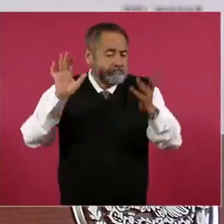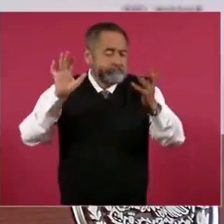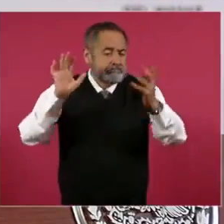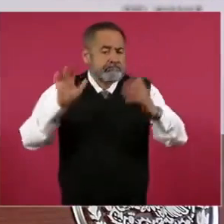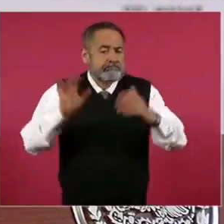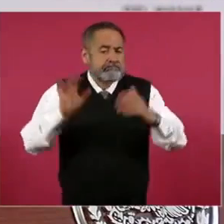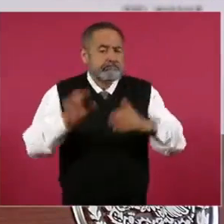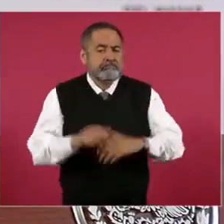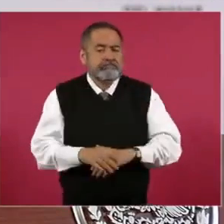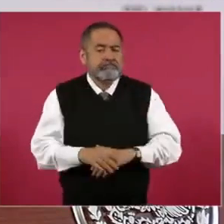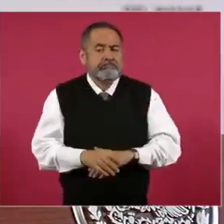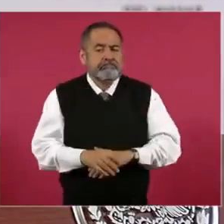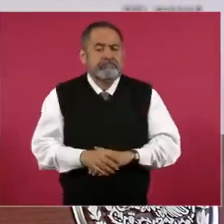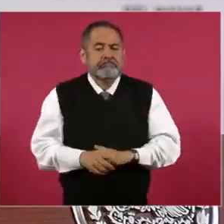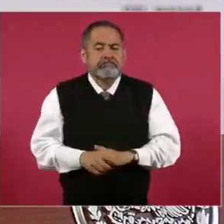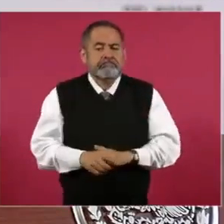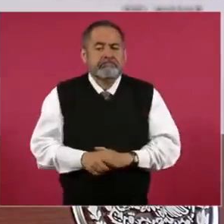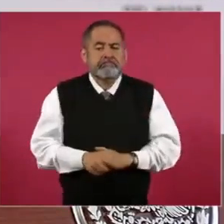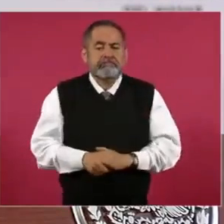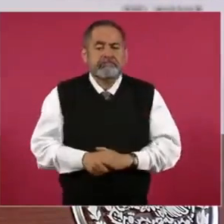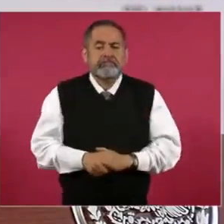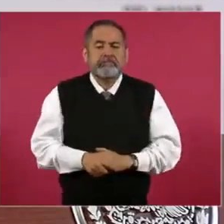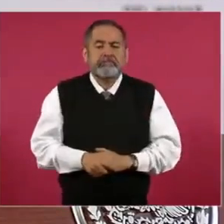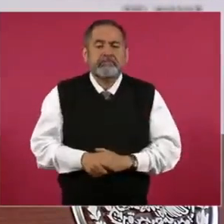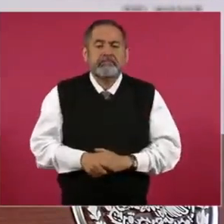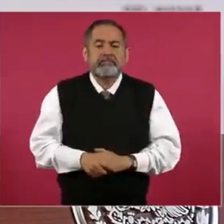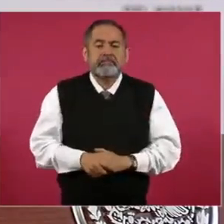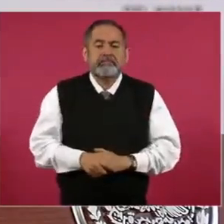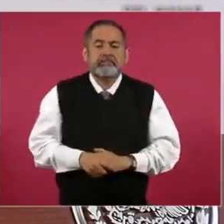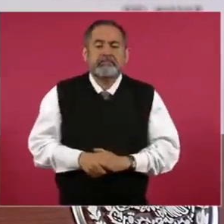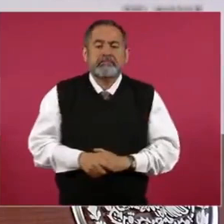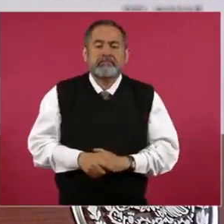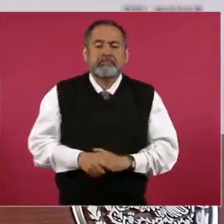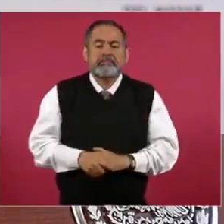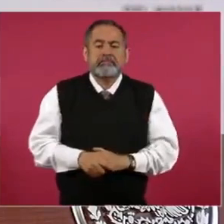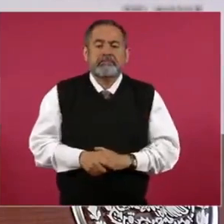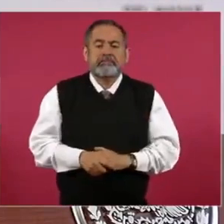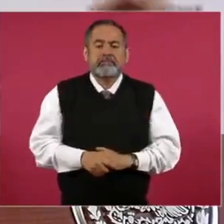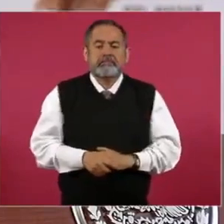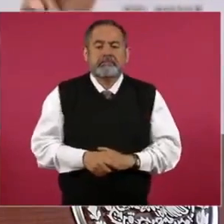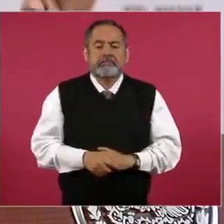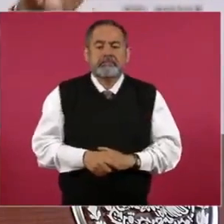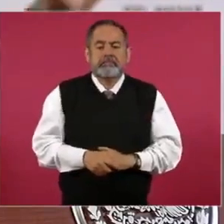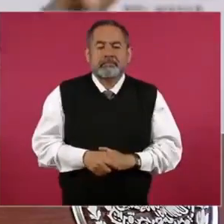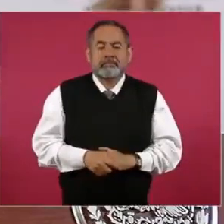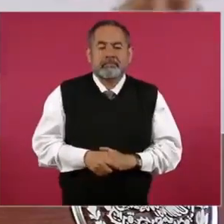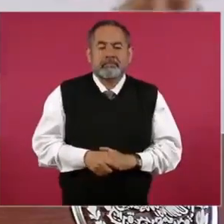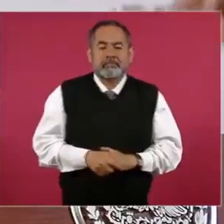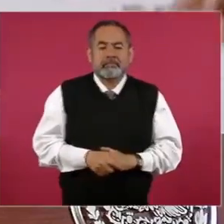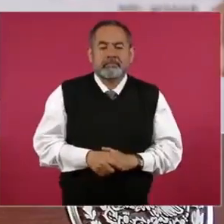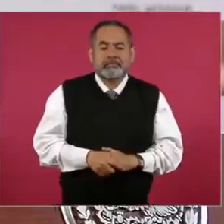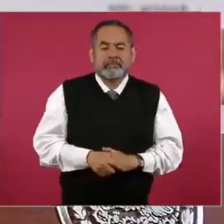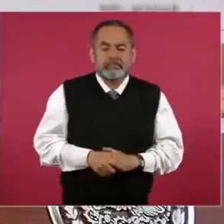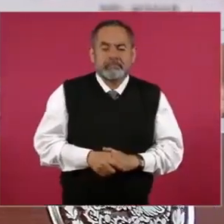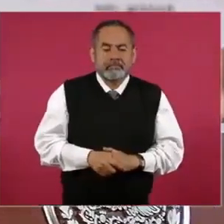sentido. ¿Qué pensarán los adoctrinados cuando escuchan esto? ¿De verdad les parecerá buena idea? Es más,